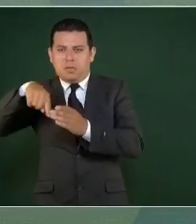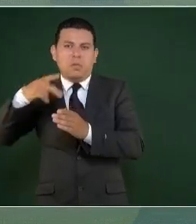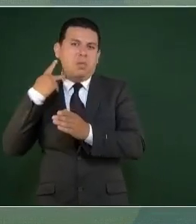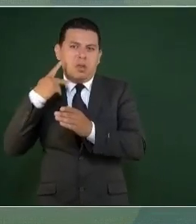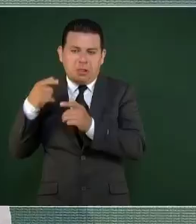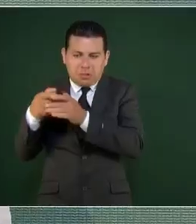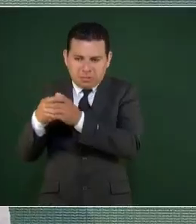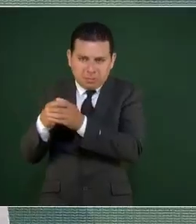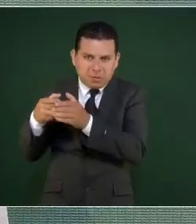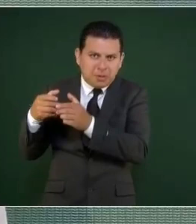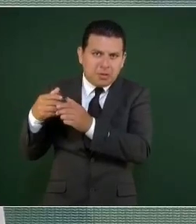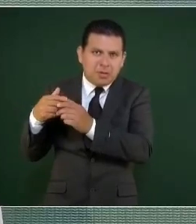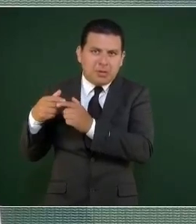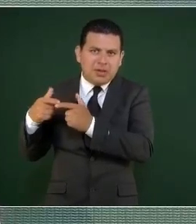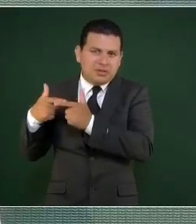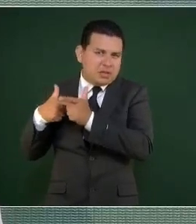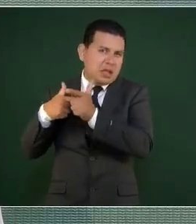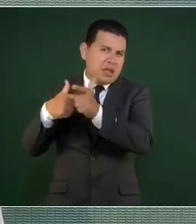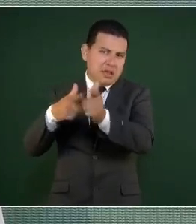que tienen